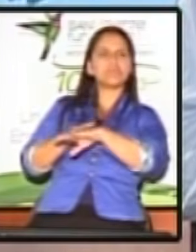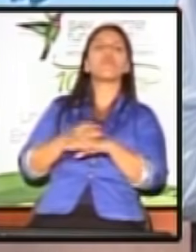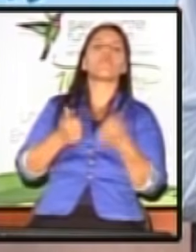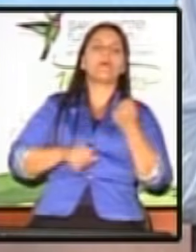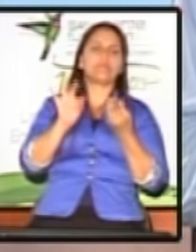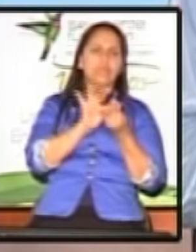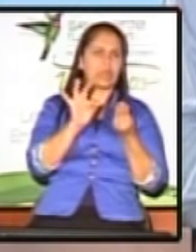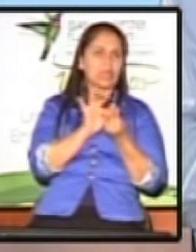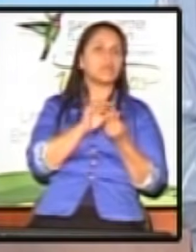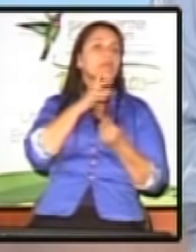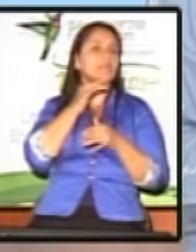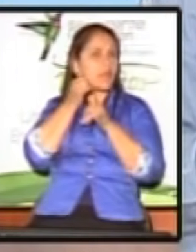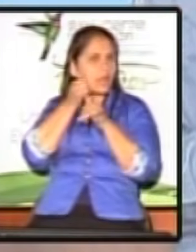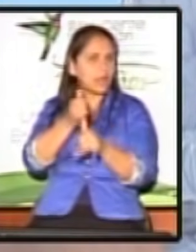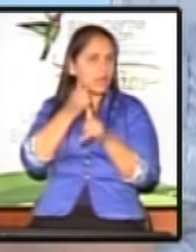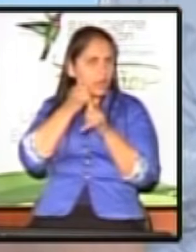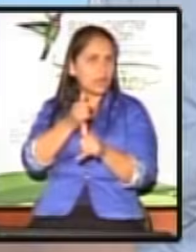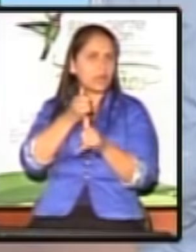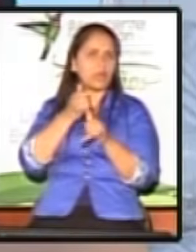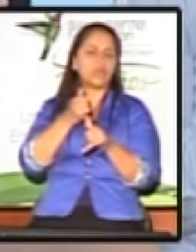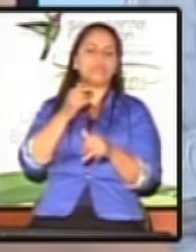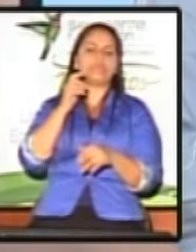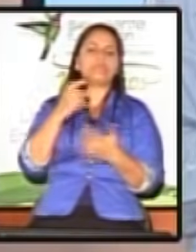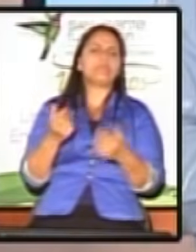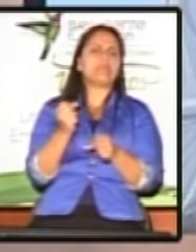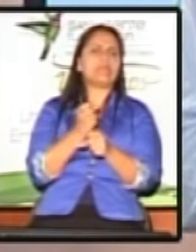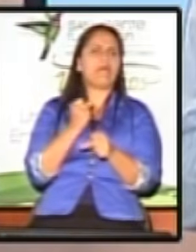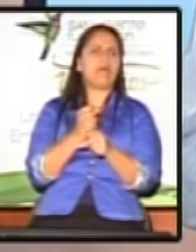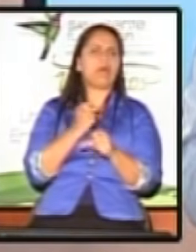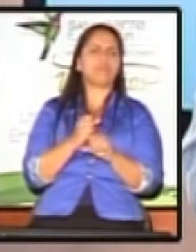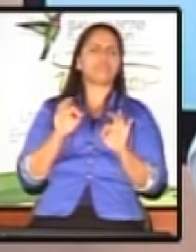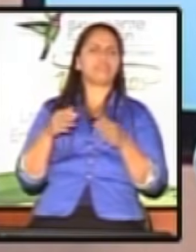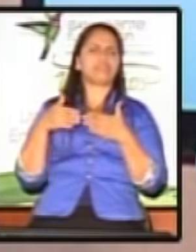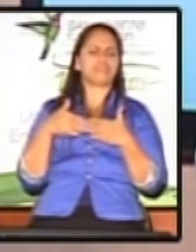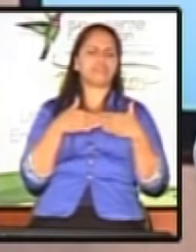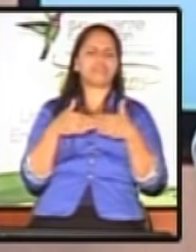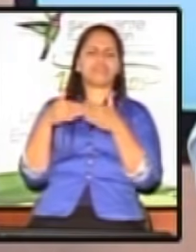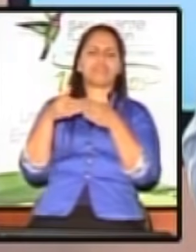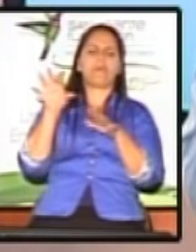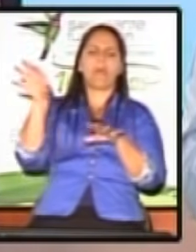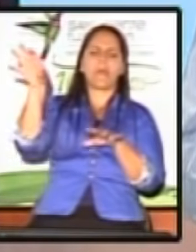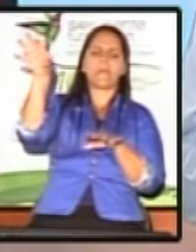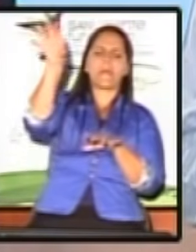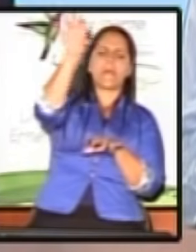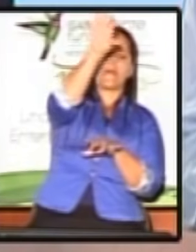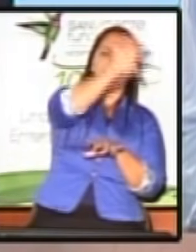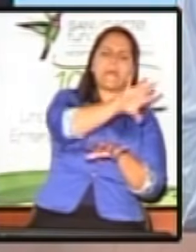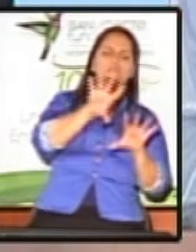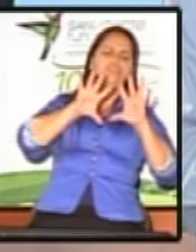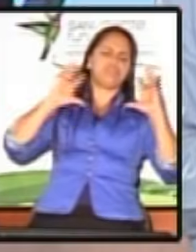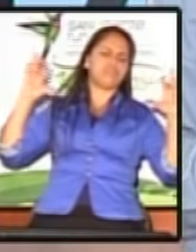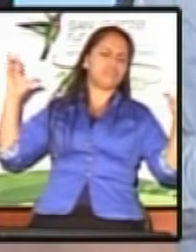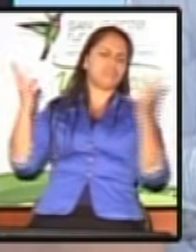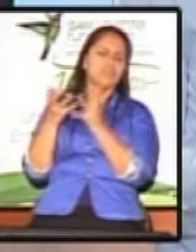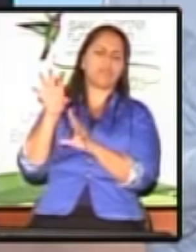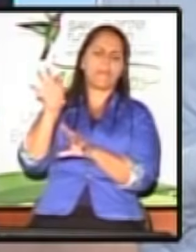Drogadicción, un ingeniero industrial, trabajó en grandes buques mercantes, conoció el mundo. En ese conocer el